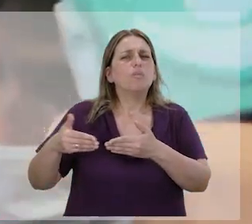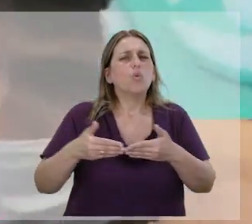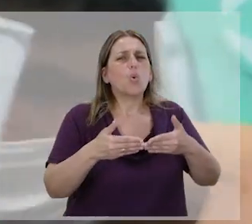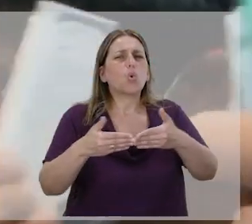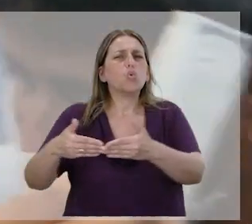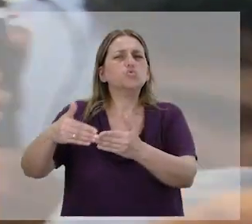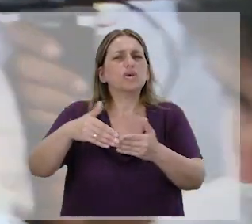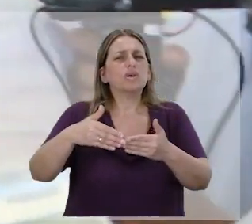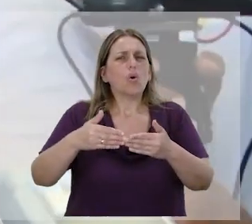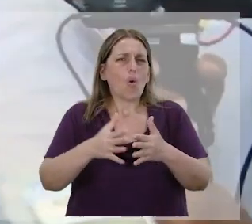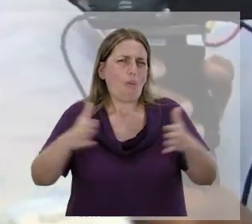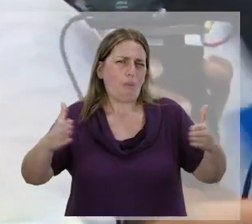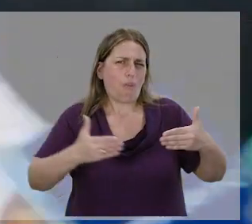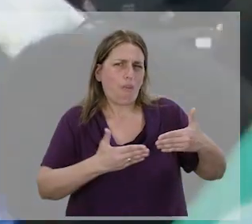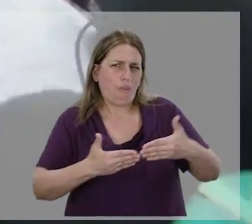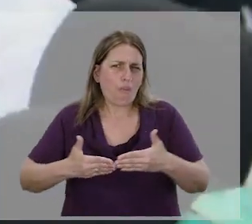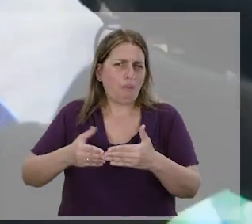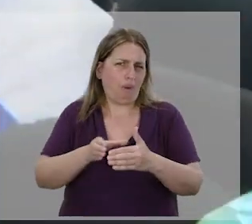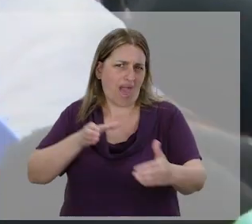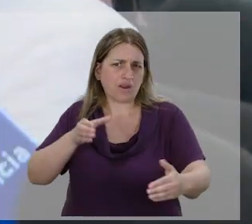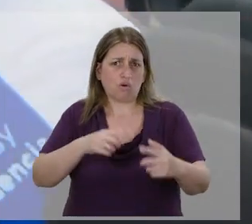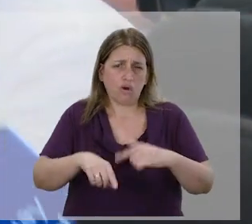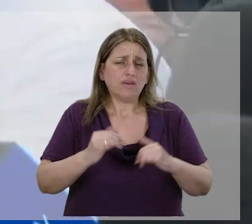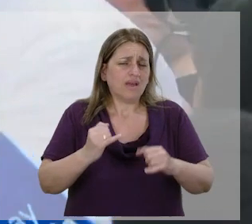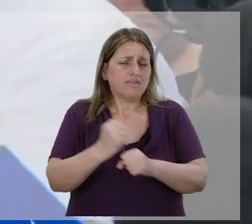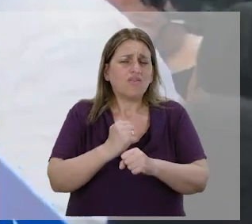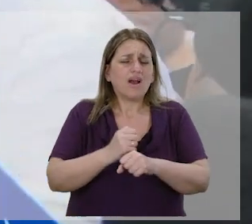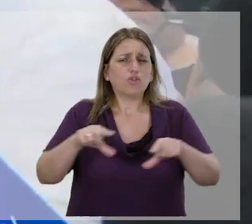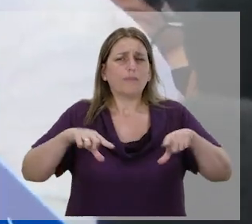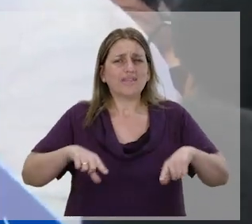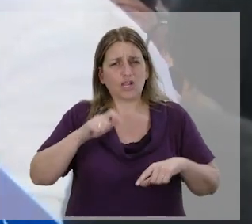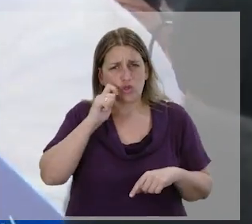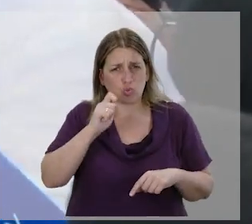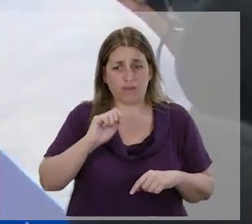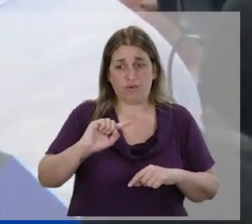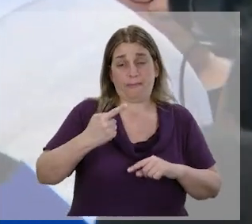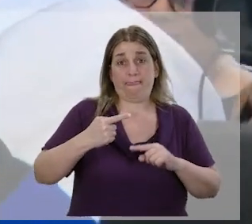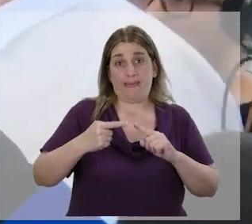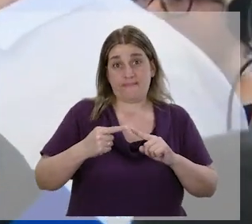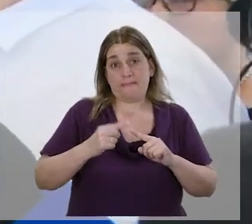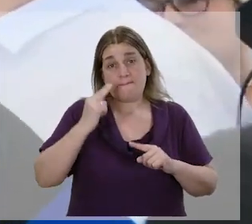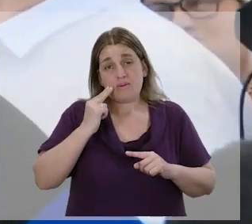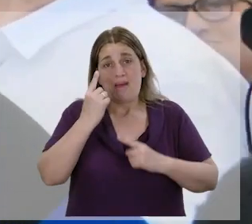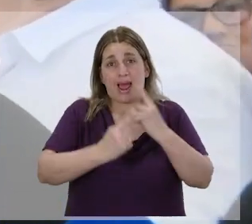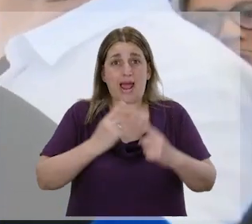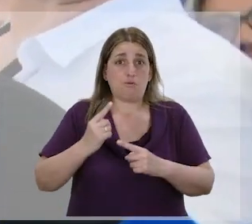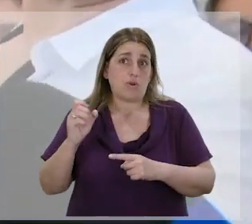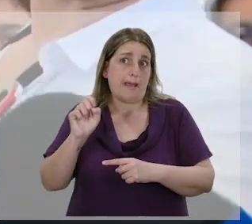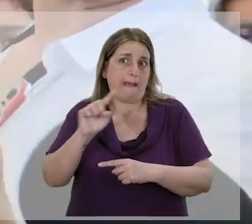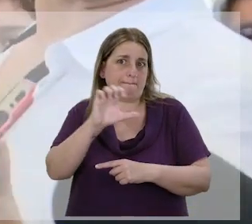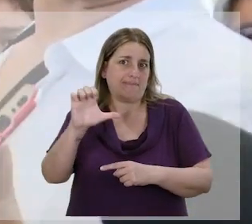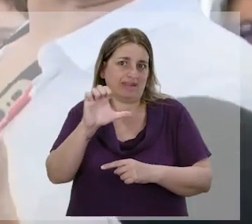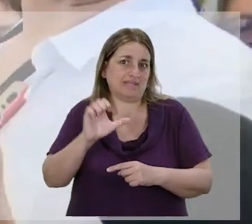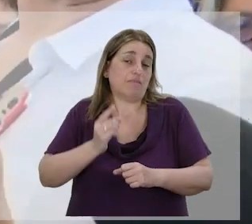¿En qué está la negociación por la llegada de cruceros? Está el Ministerio de Turismo trabajando fuerte. Ahí tenemos un problema, dos problemas. El primero, de